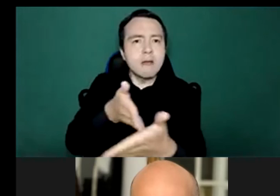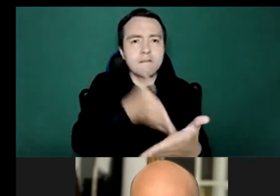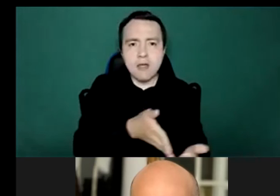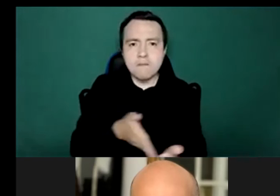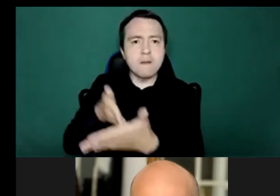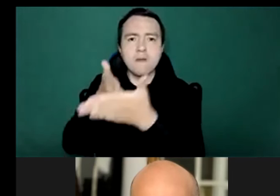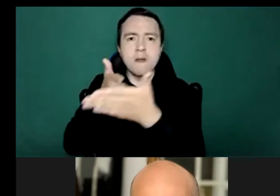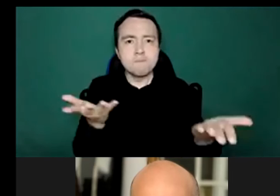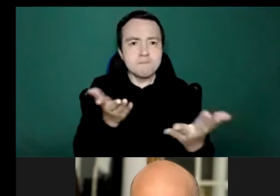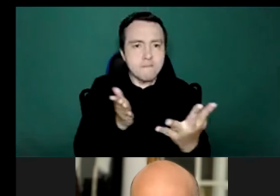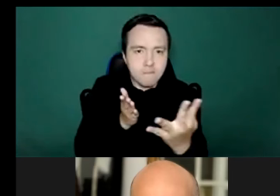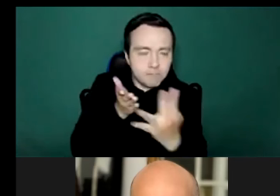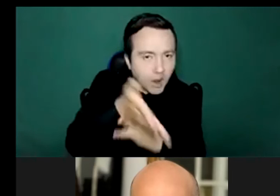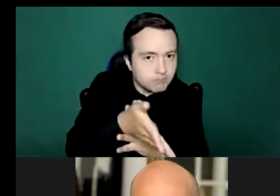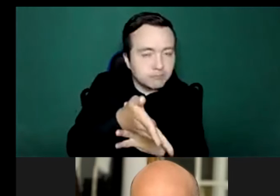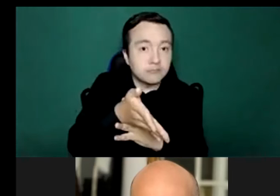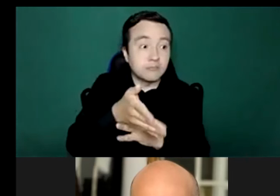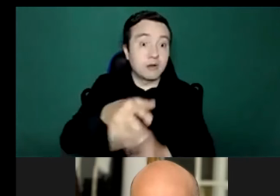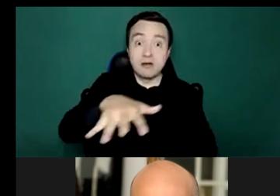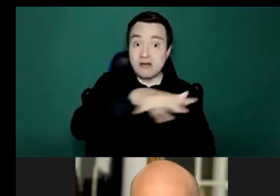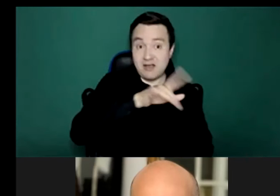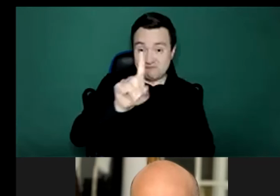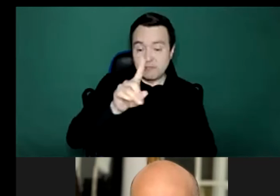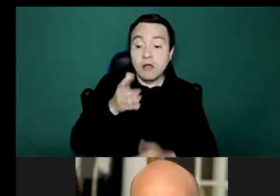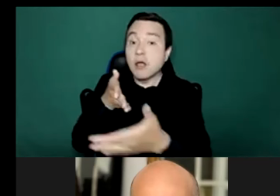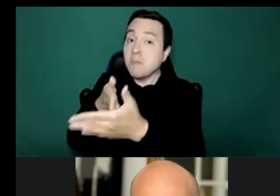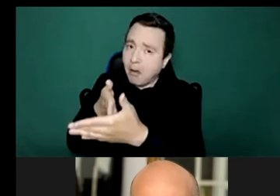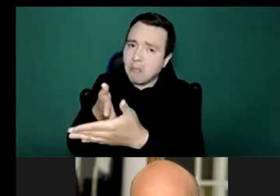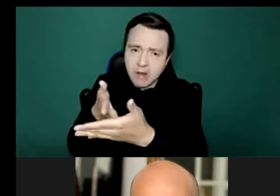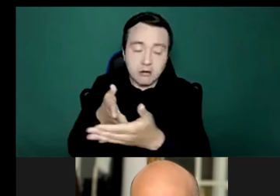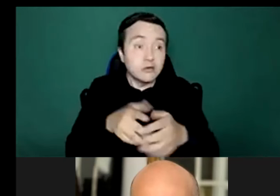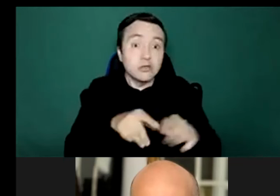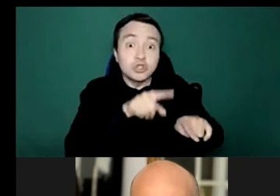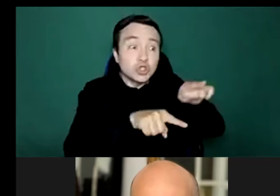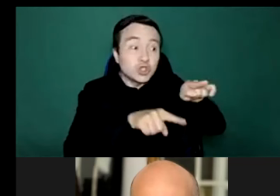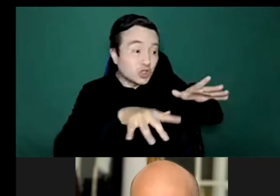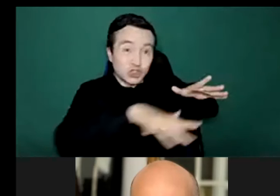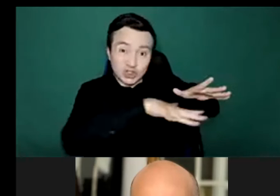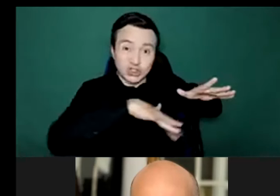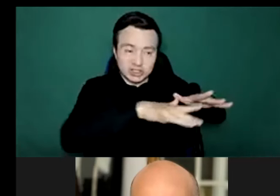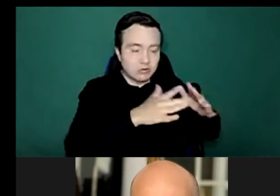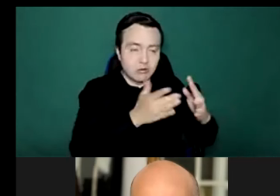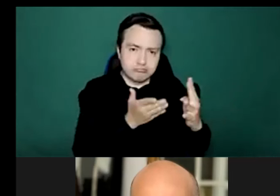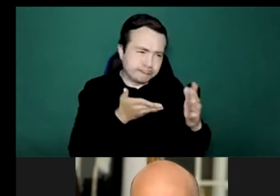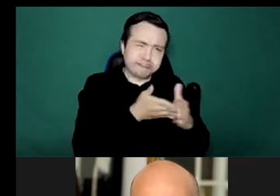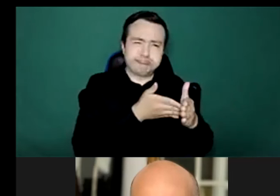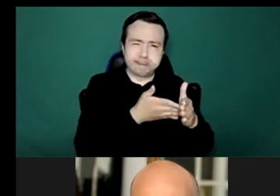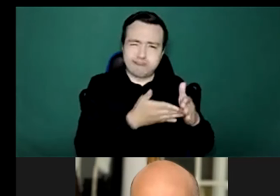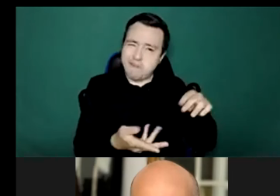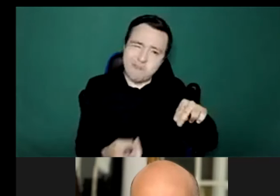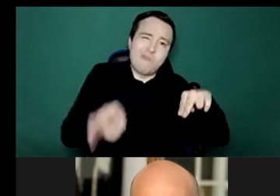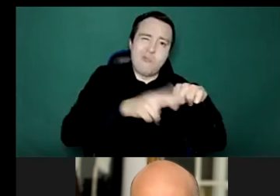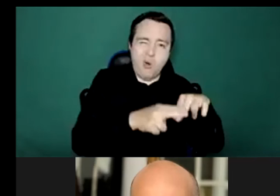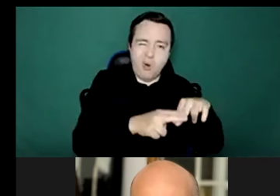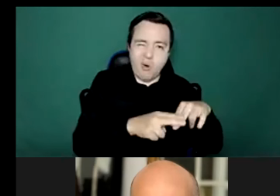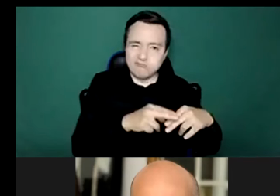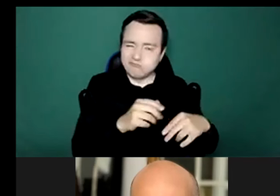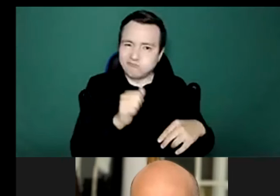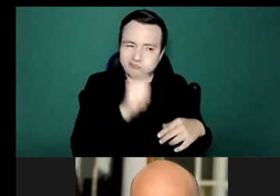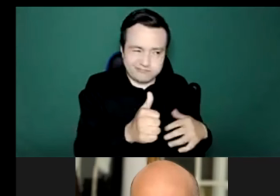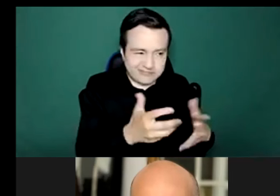contextos esas barreras se multipliquen. Por ello, en 2019, presentamos el trabajo a la Comisión de